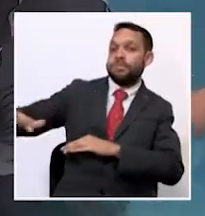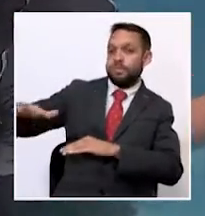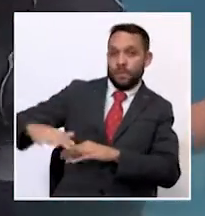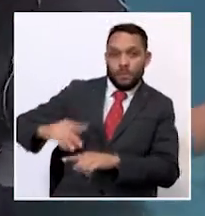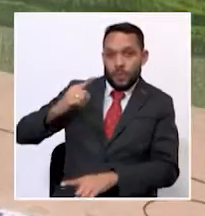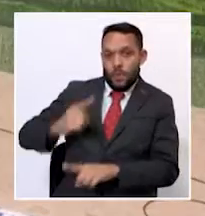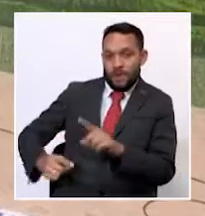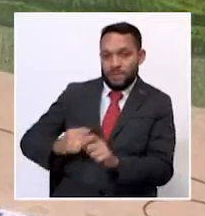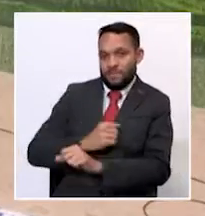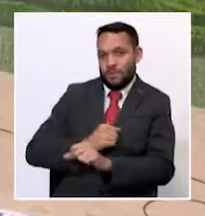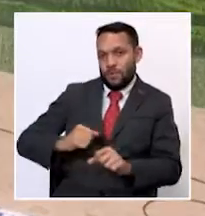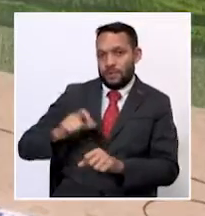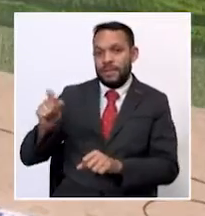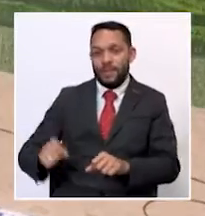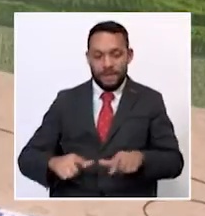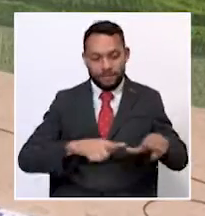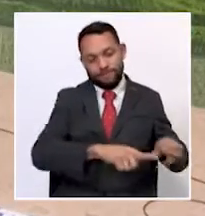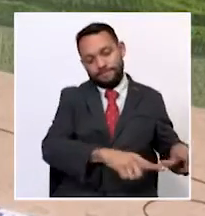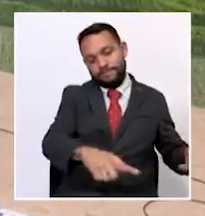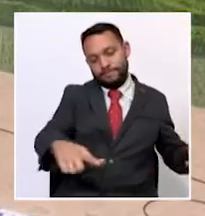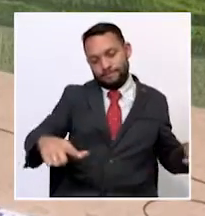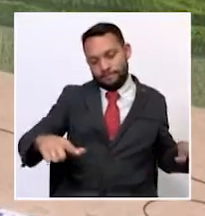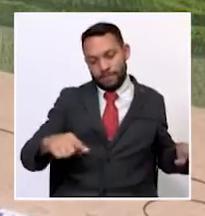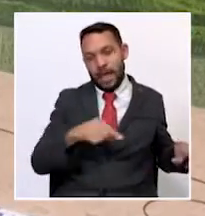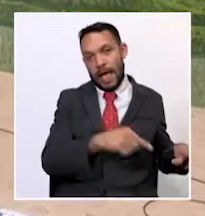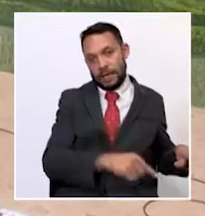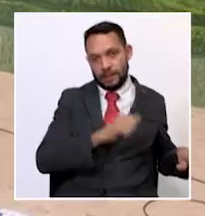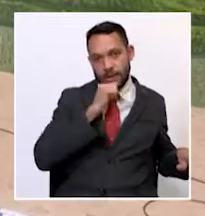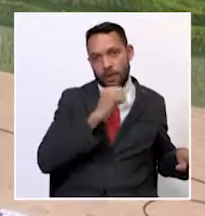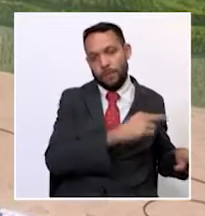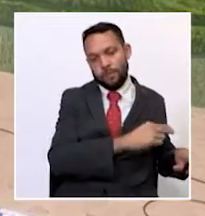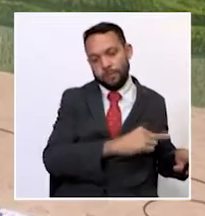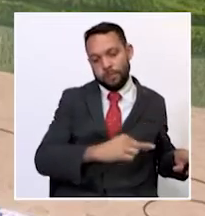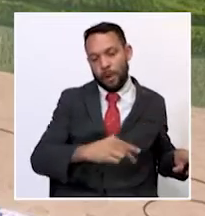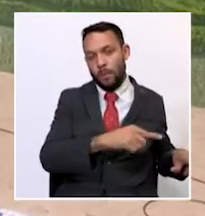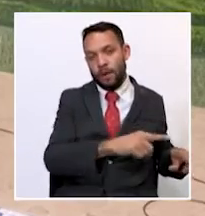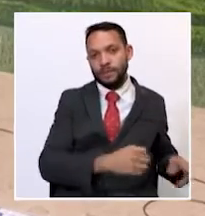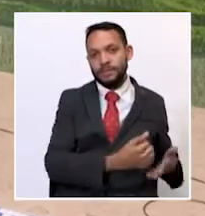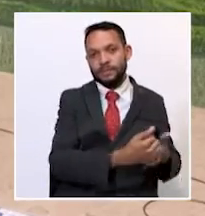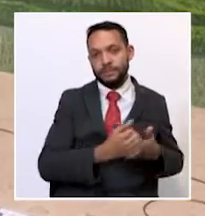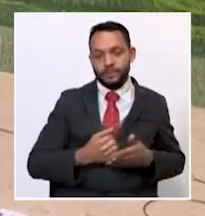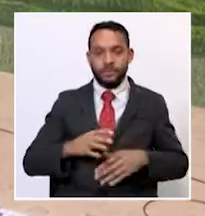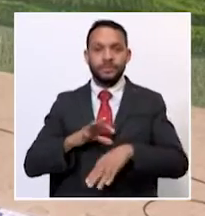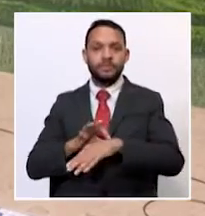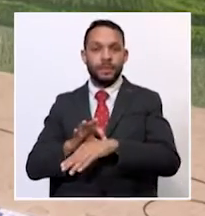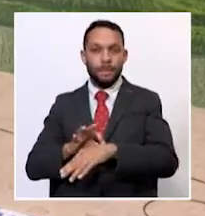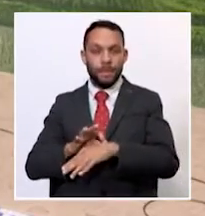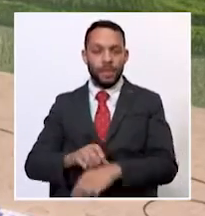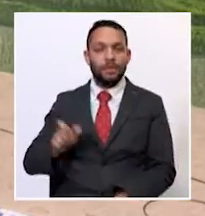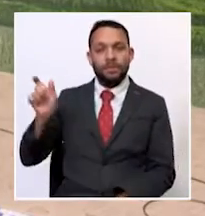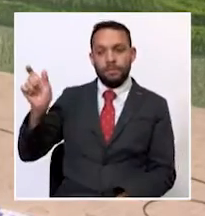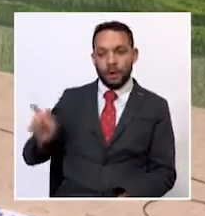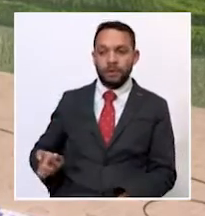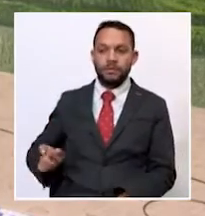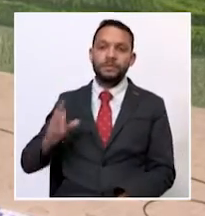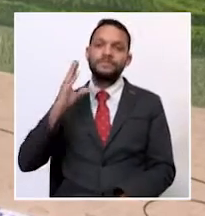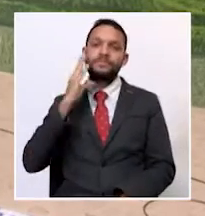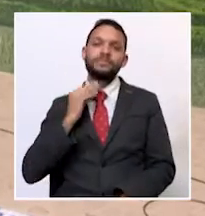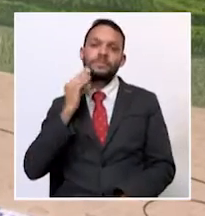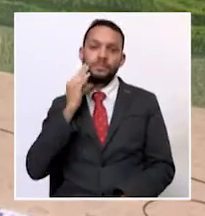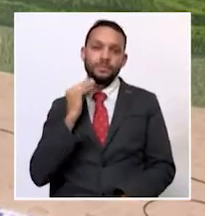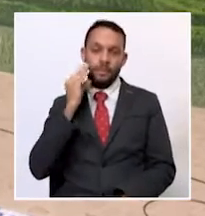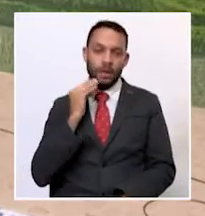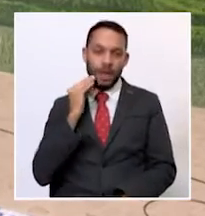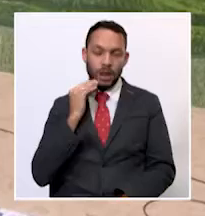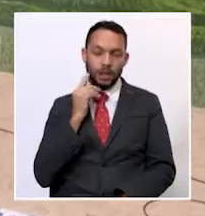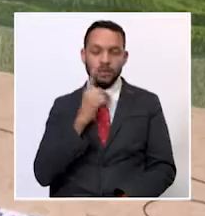la presencia del doctor Diego González, una persona, un médico de la Universidad Tecnológica de Pereira, especializado en